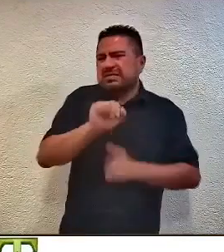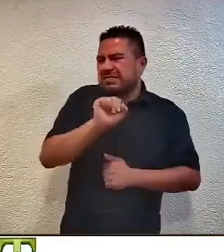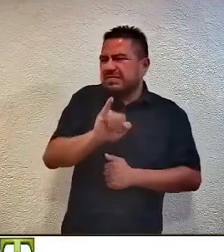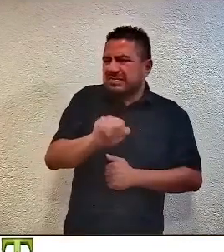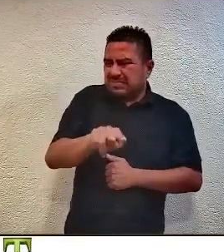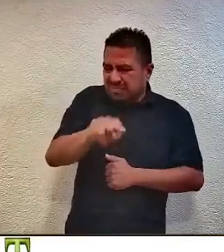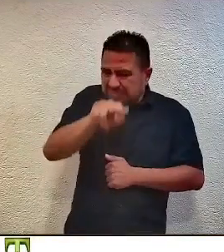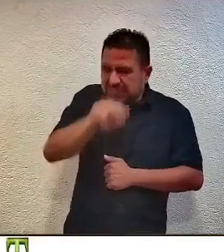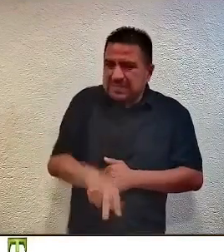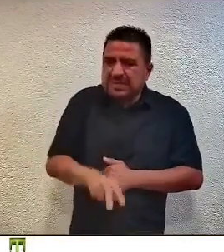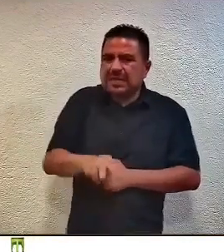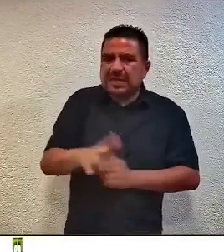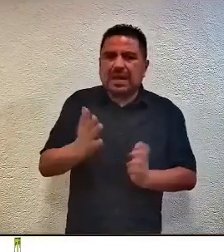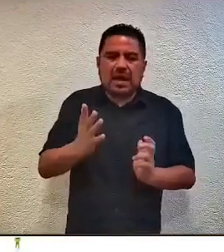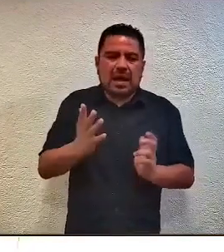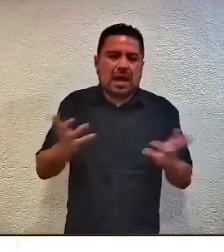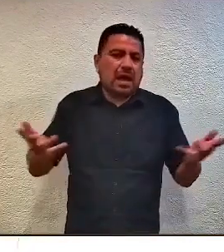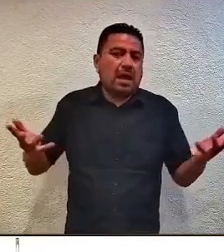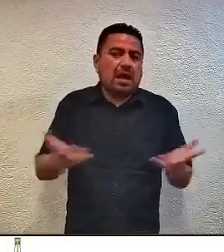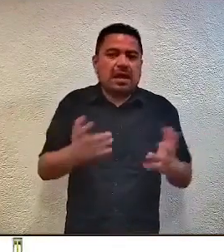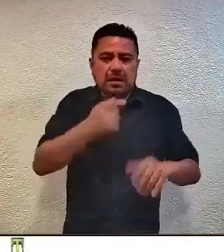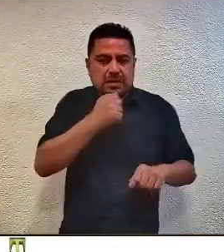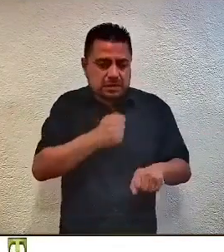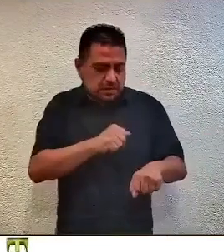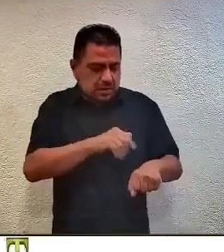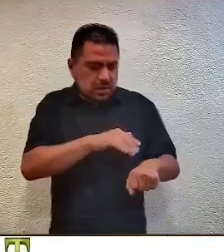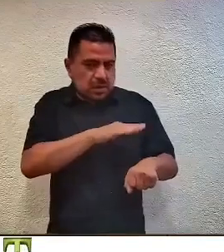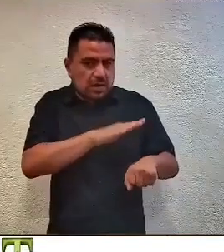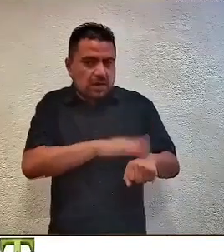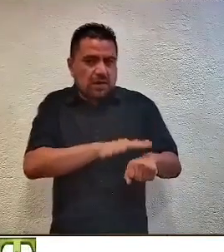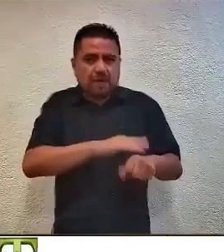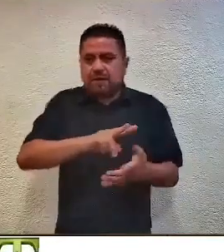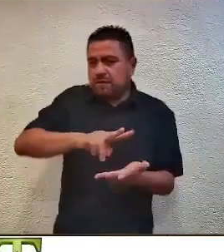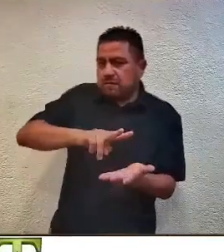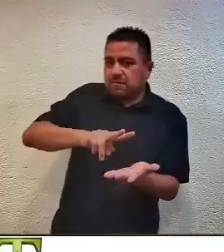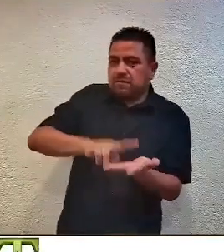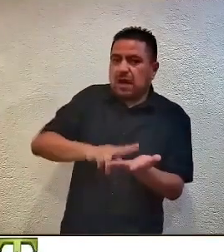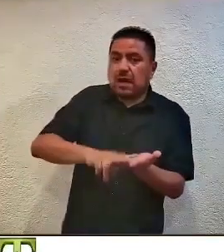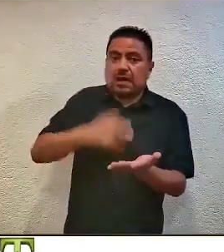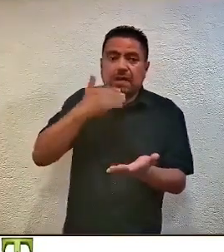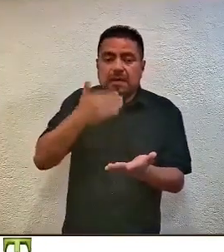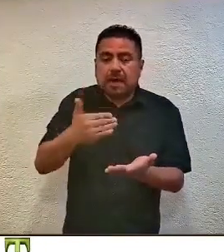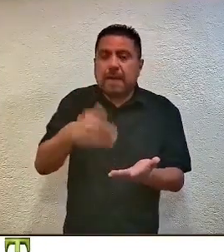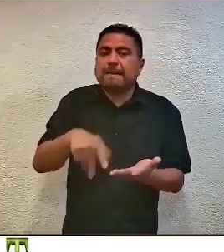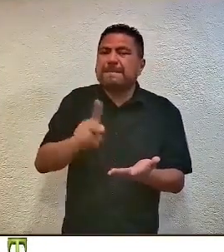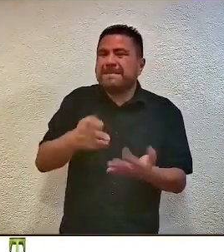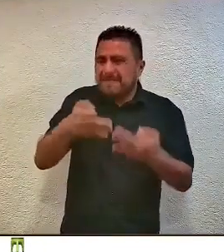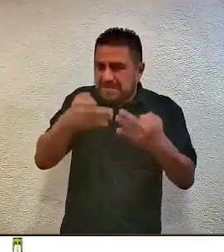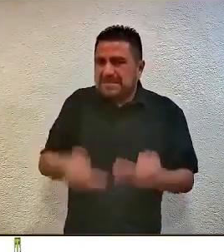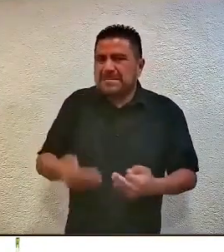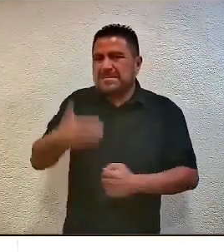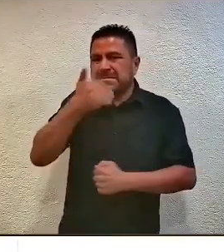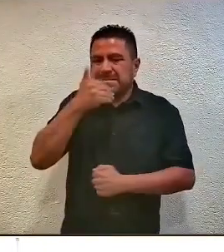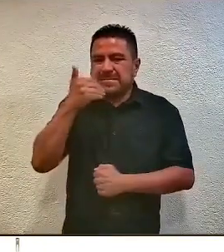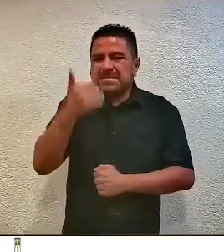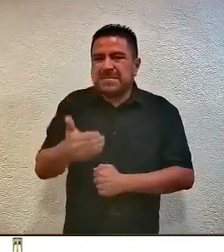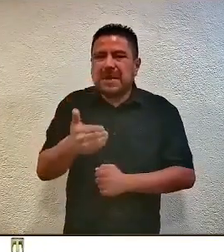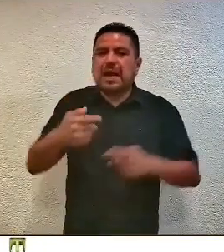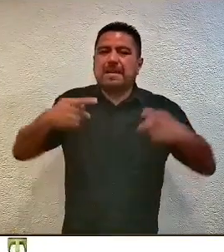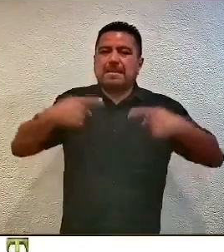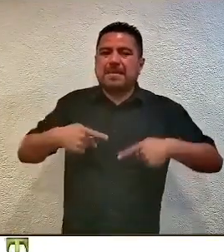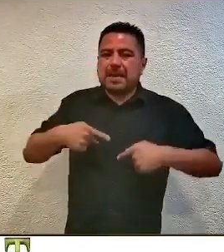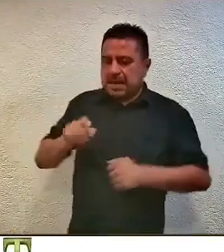efectivamente se había hecho una notificación válida y sobre todo eficazmente al